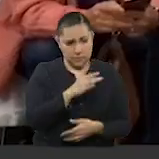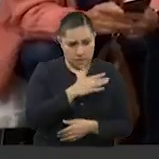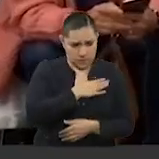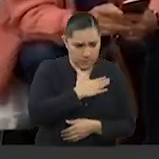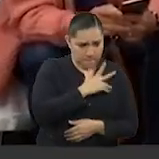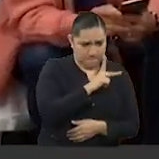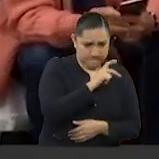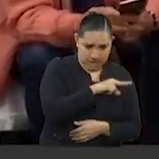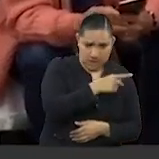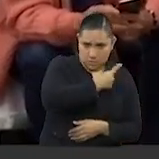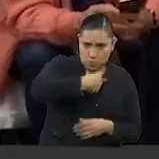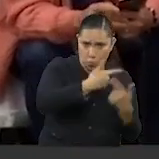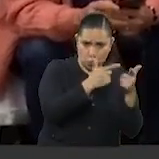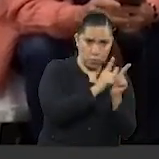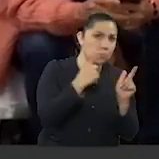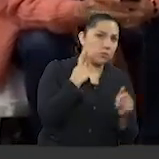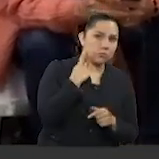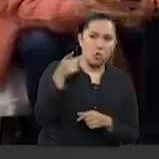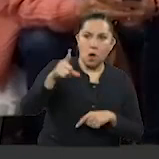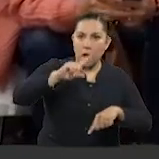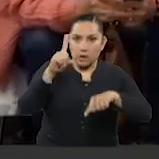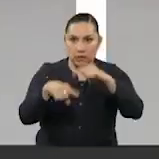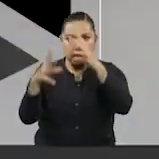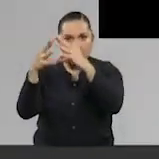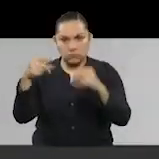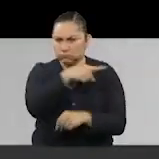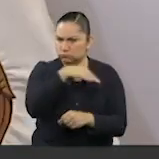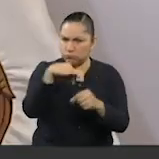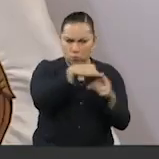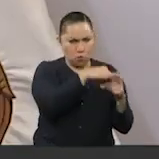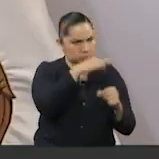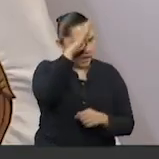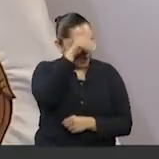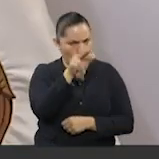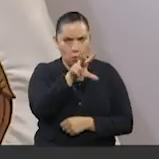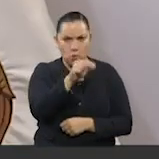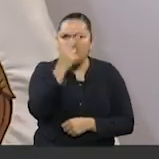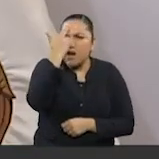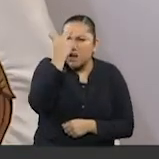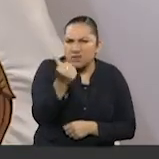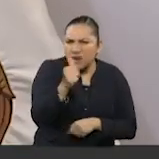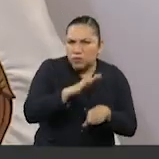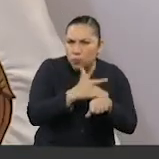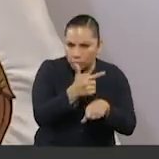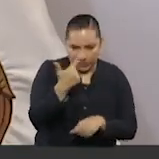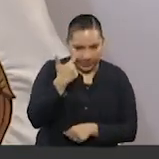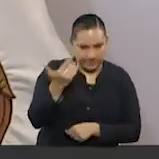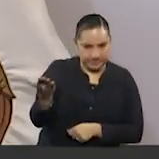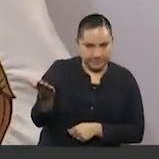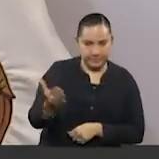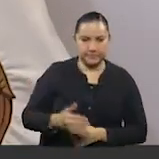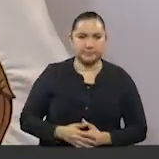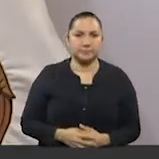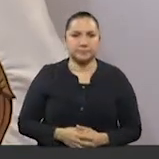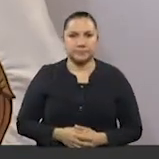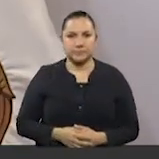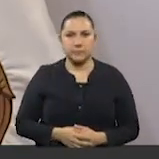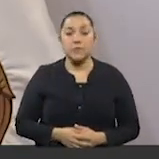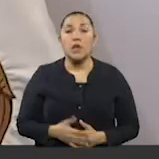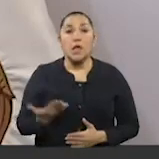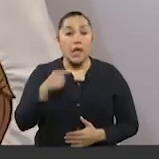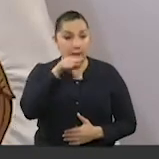extinción de notimex y así lo explicó y van a extinguir lo que en esencia es una